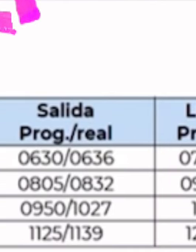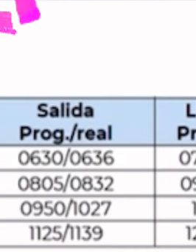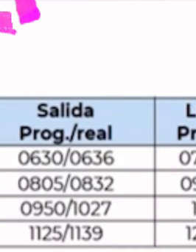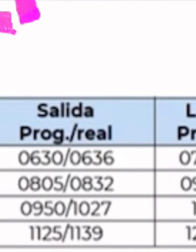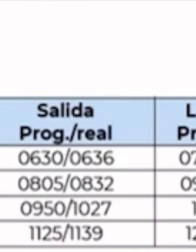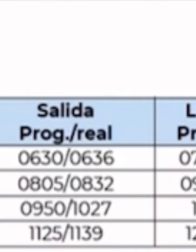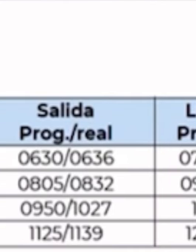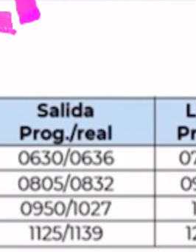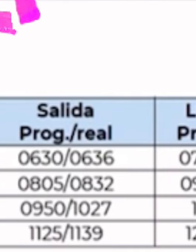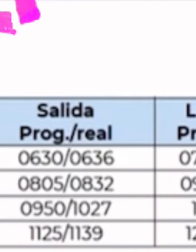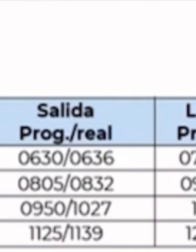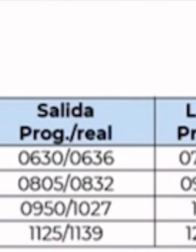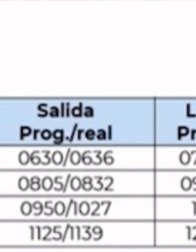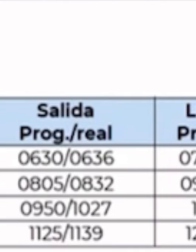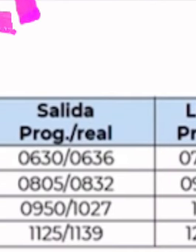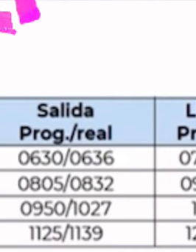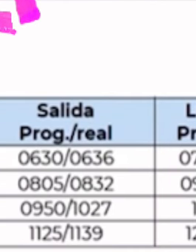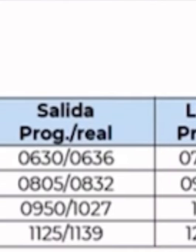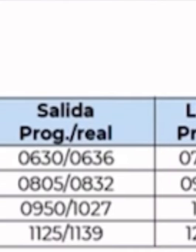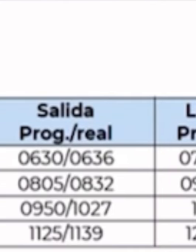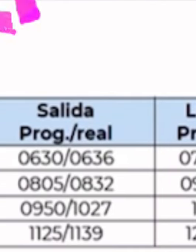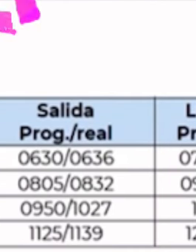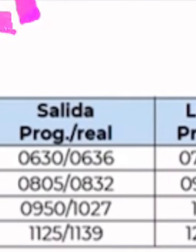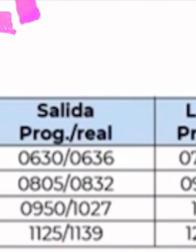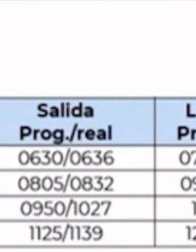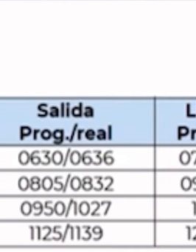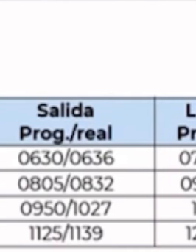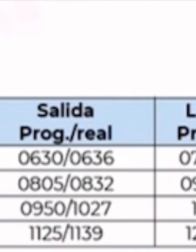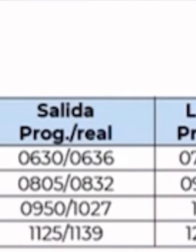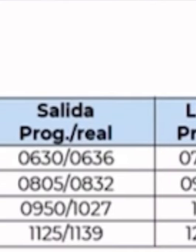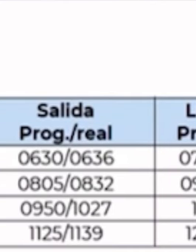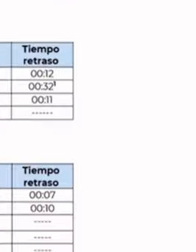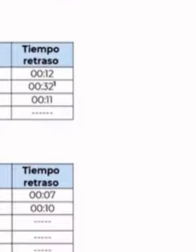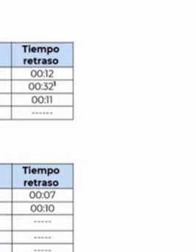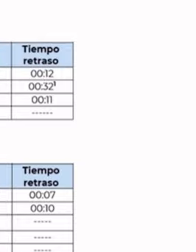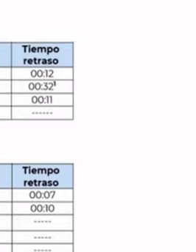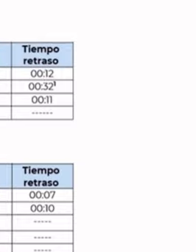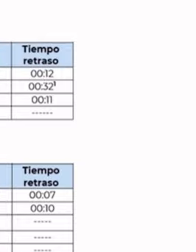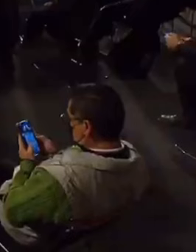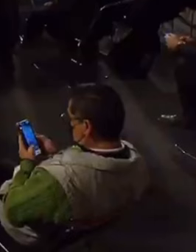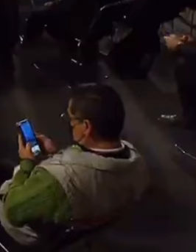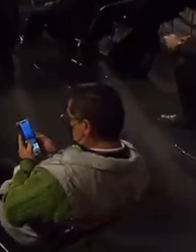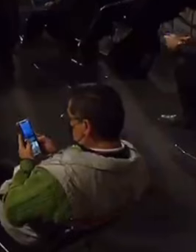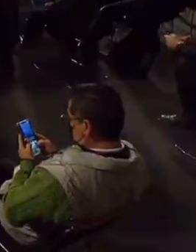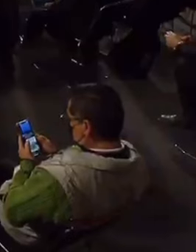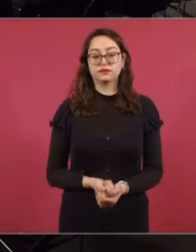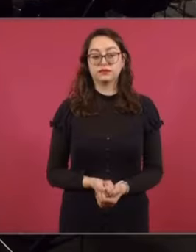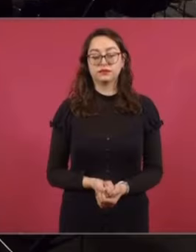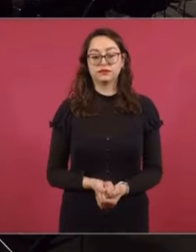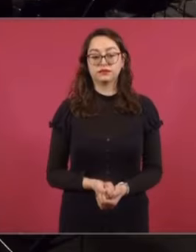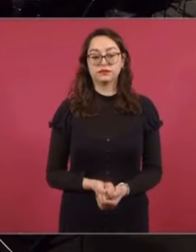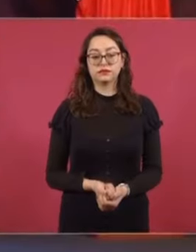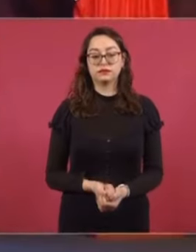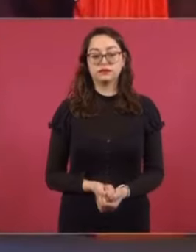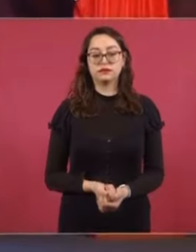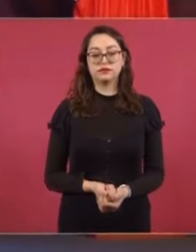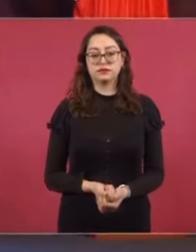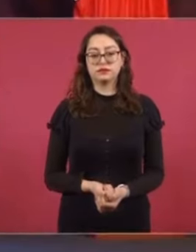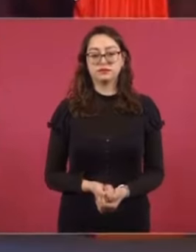mismo, 19. La salida 9.20, 9.24. Llegó a las 11.10. La